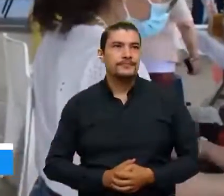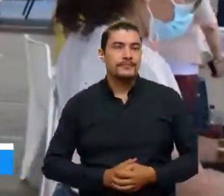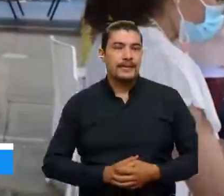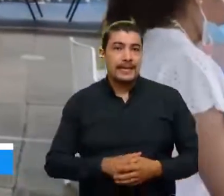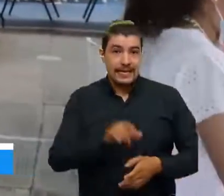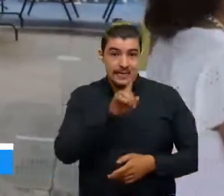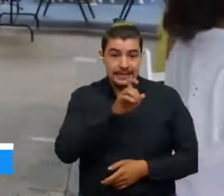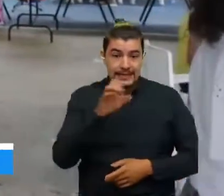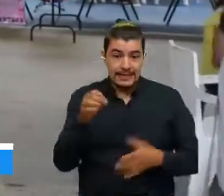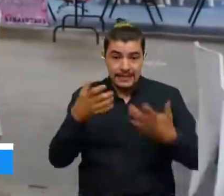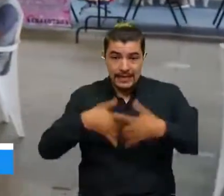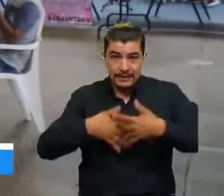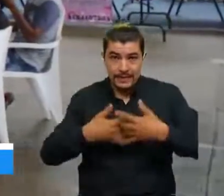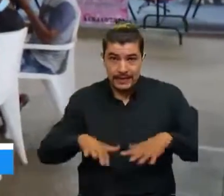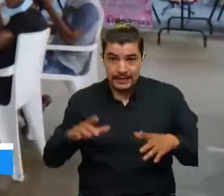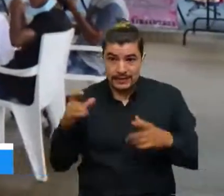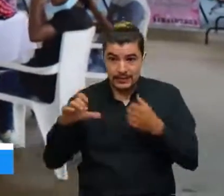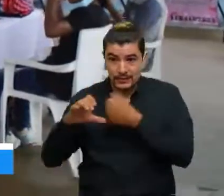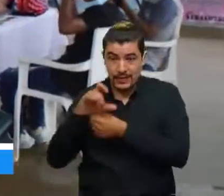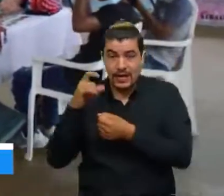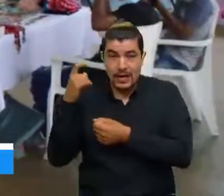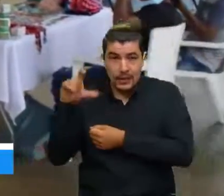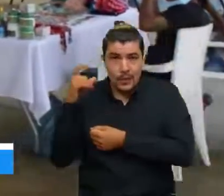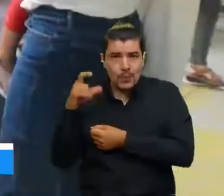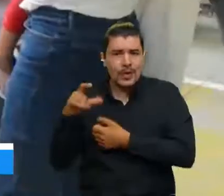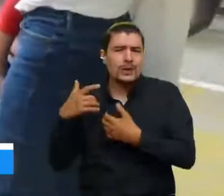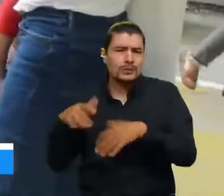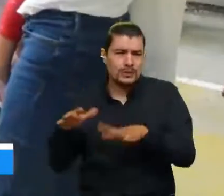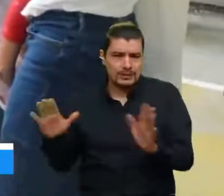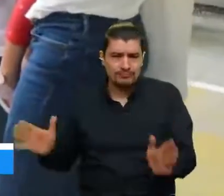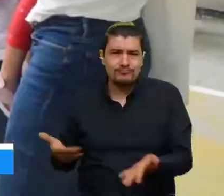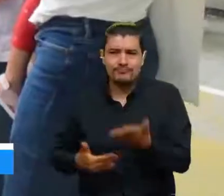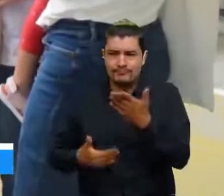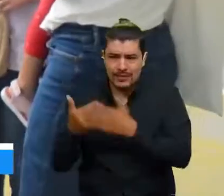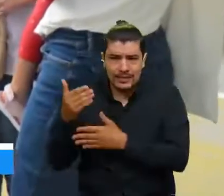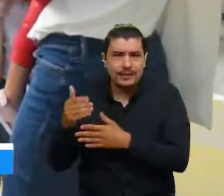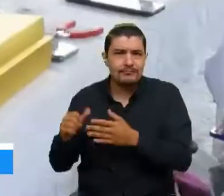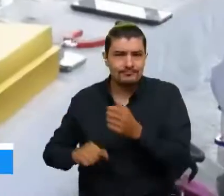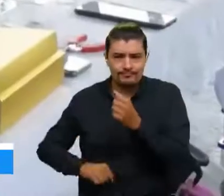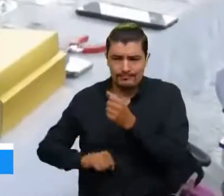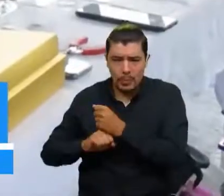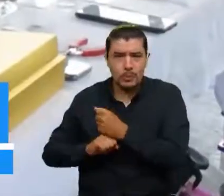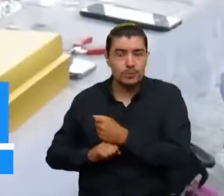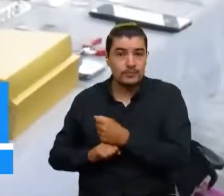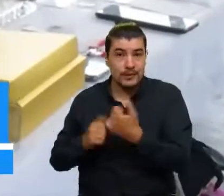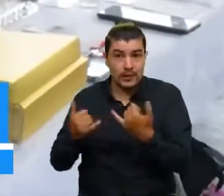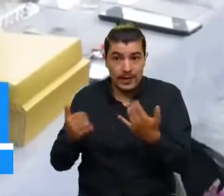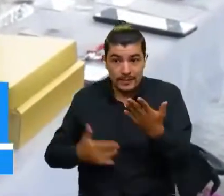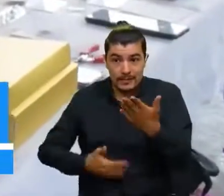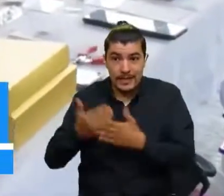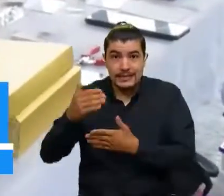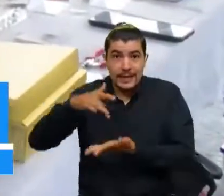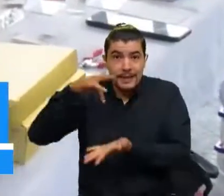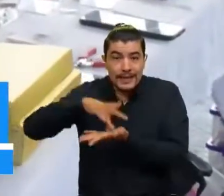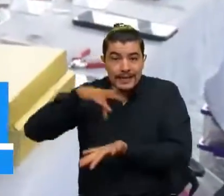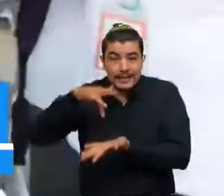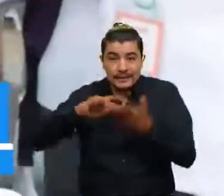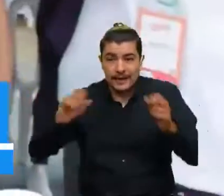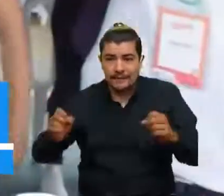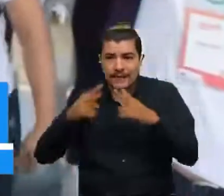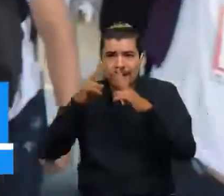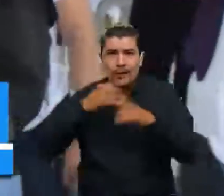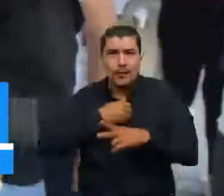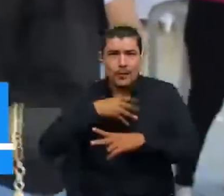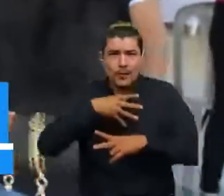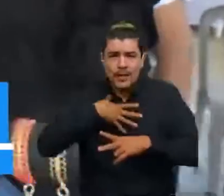60 emprendedores en Cúcuta comenzaron el mes con pie derecho, participando en una feria donde la comunidad tuvo la oportunidad de conocer